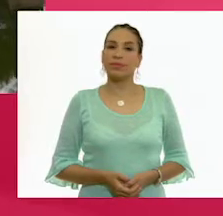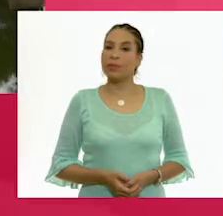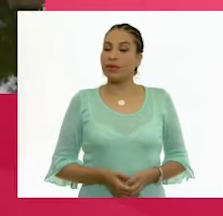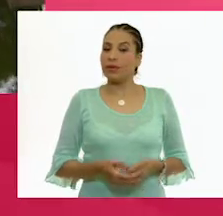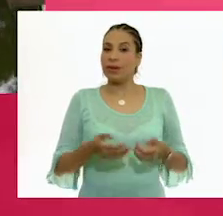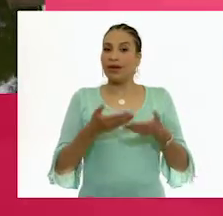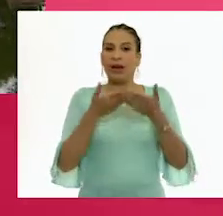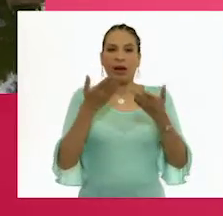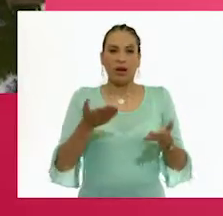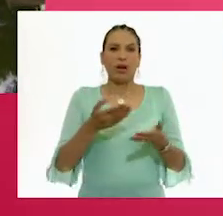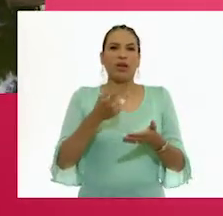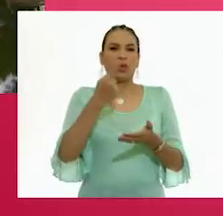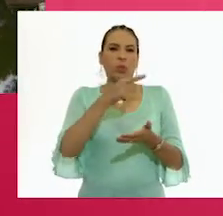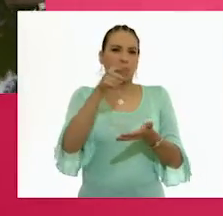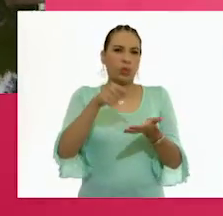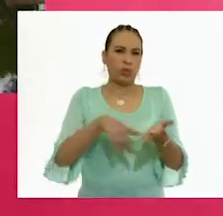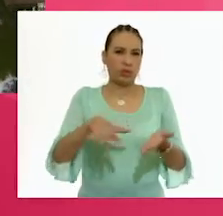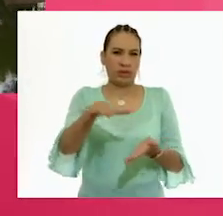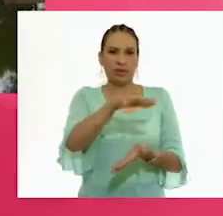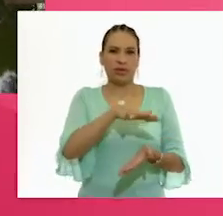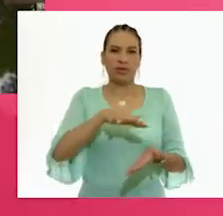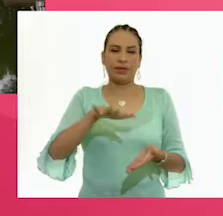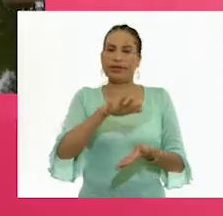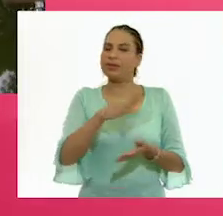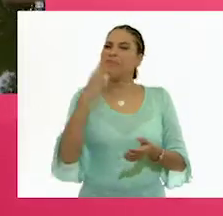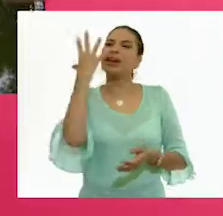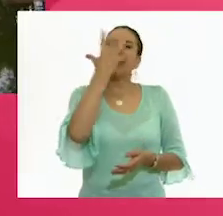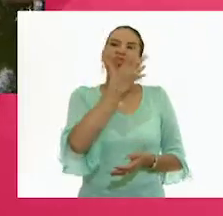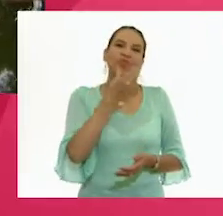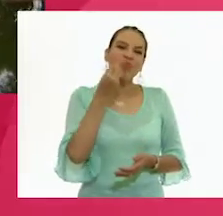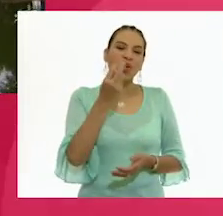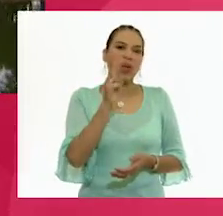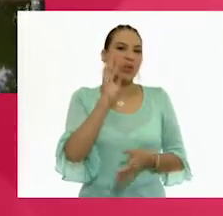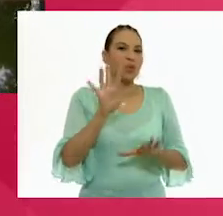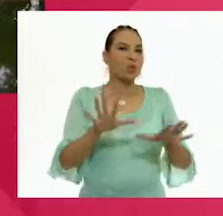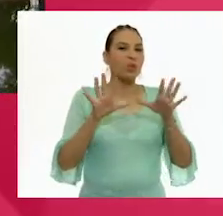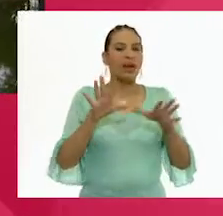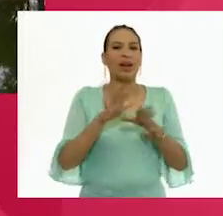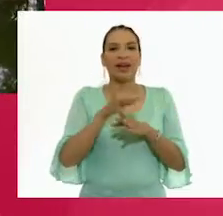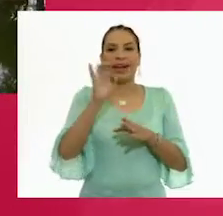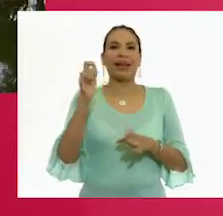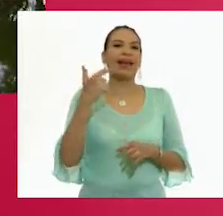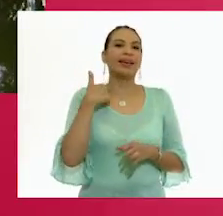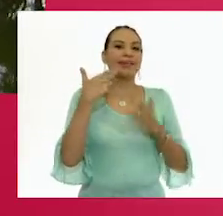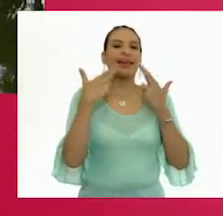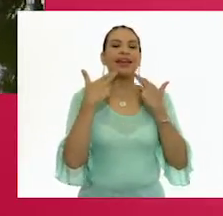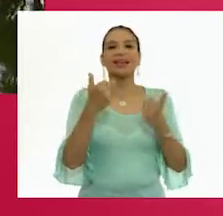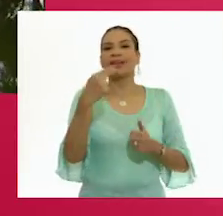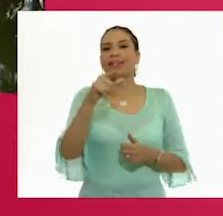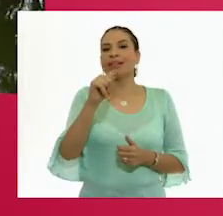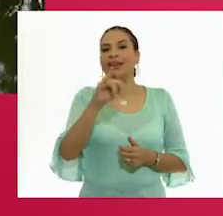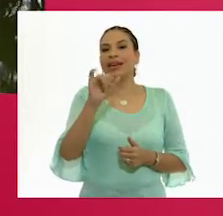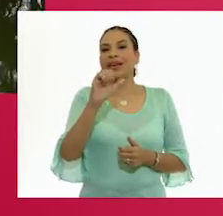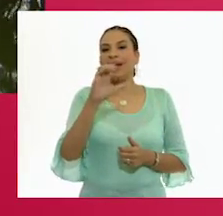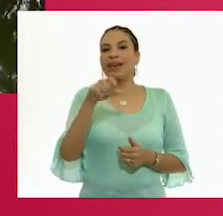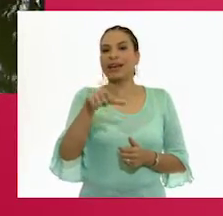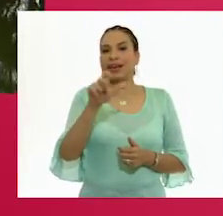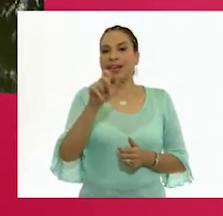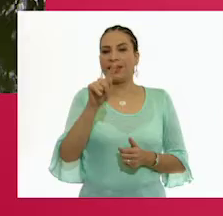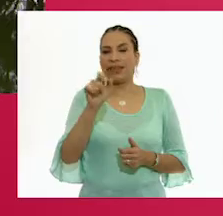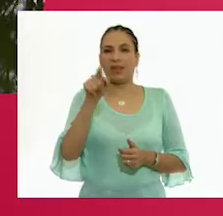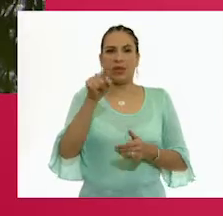Estamos en uno de los espacios más hermosos e imponentes de la ex hacienda Tecajete. La obra